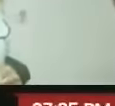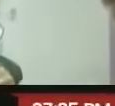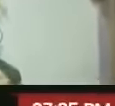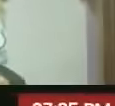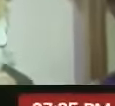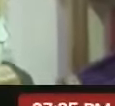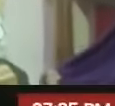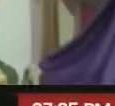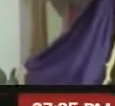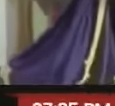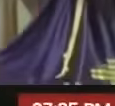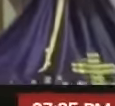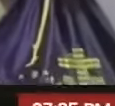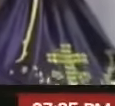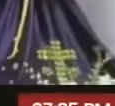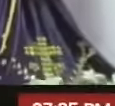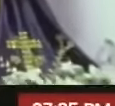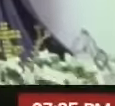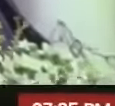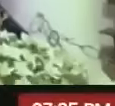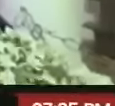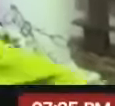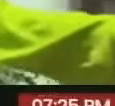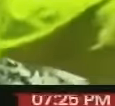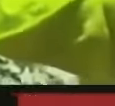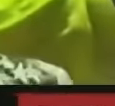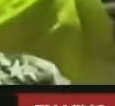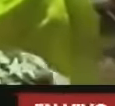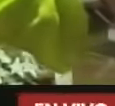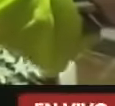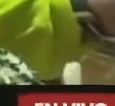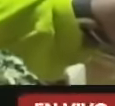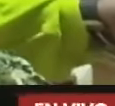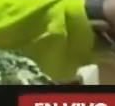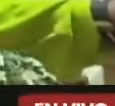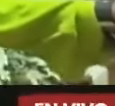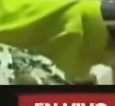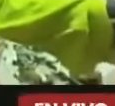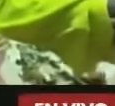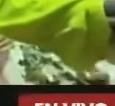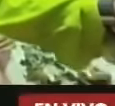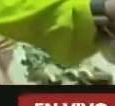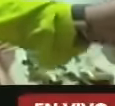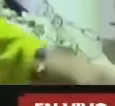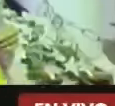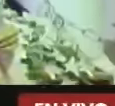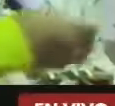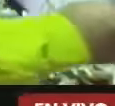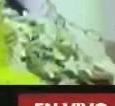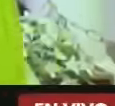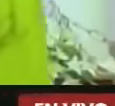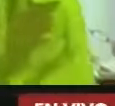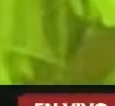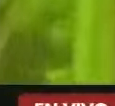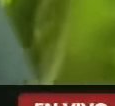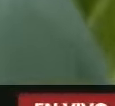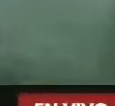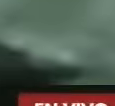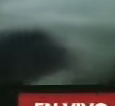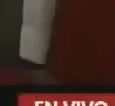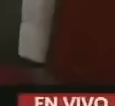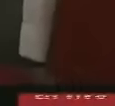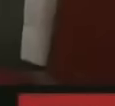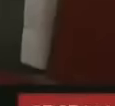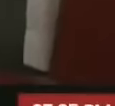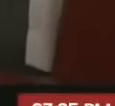amor. Todo termina en oro. Vamos a la sala. Vamos a la sala. ¿Cómo se llama la sala? Sala de oración Hebrón. Sala de oración Hebrón.